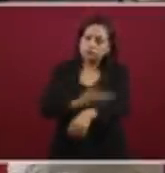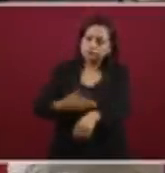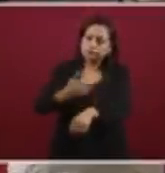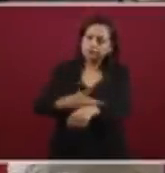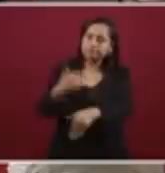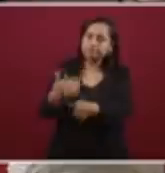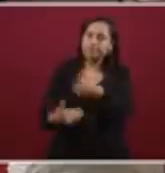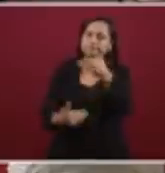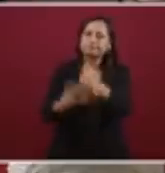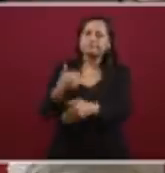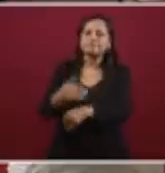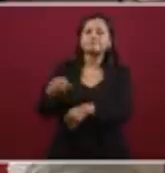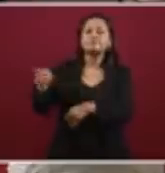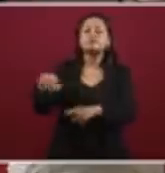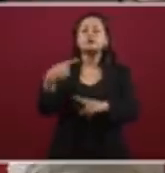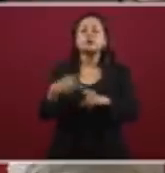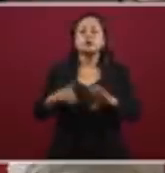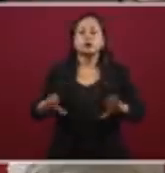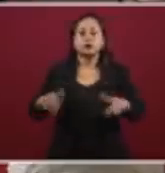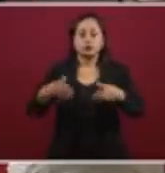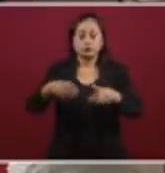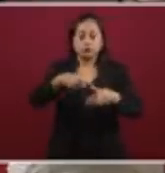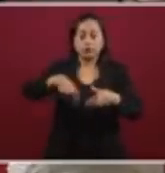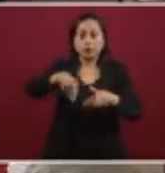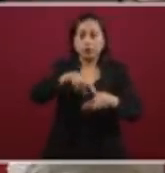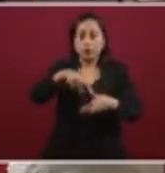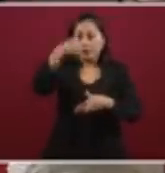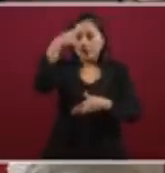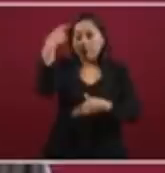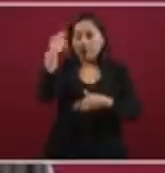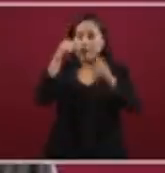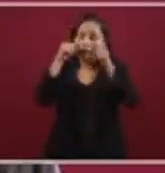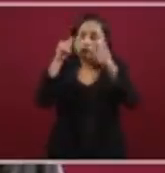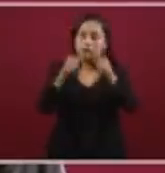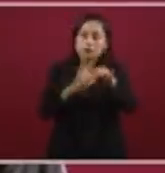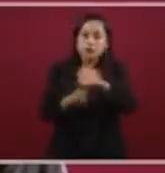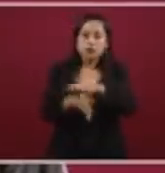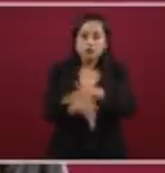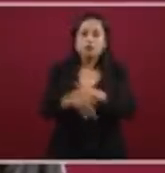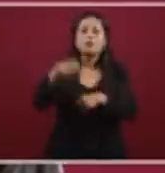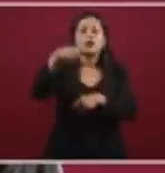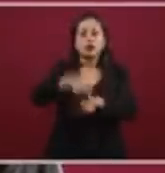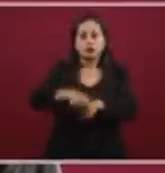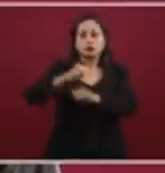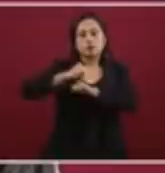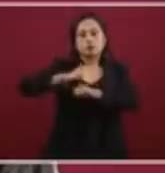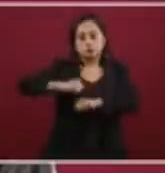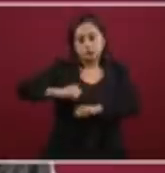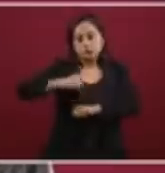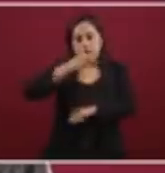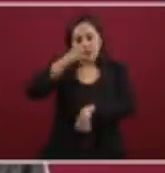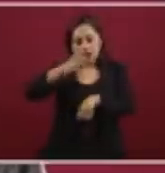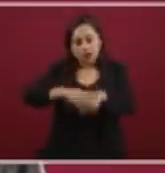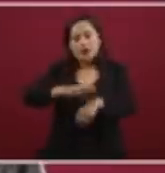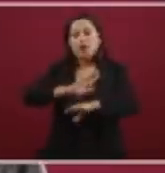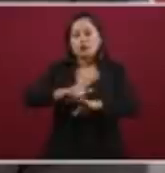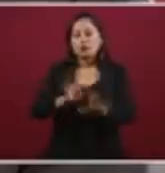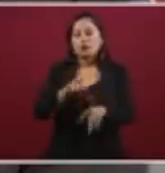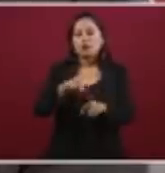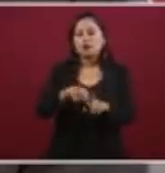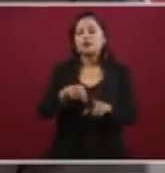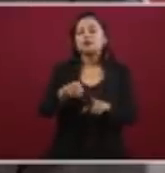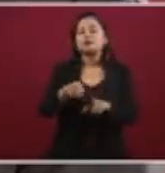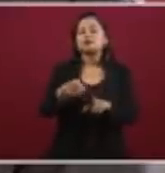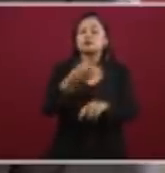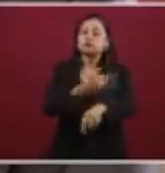por la unidad especializada en el caso de ayotzinapa y en su oportunidad se realizará este operativo dando